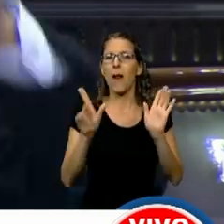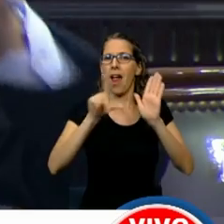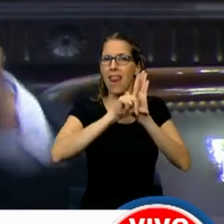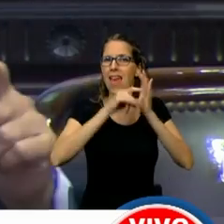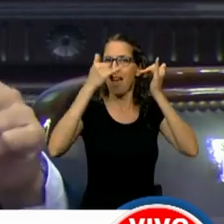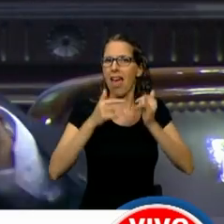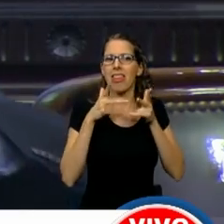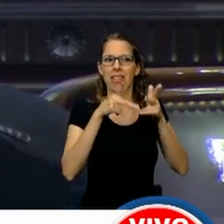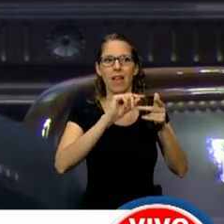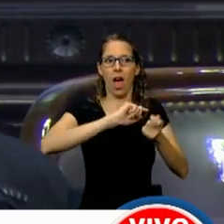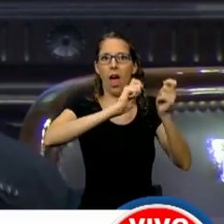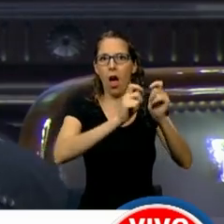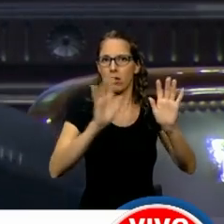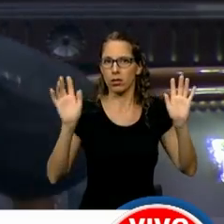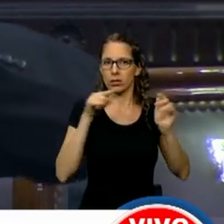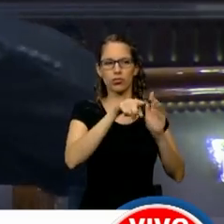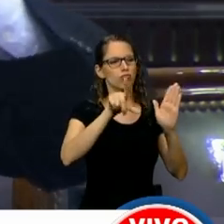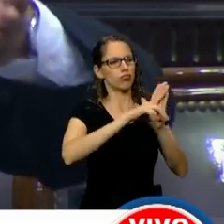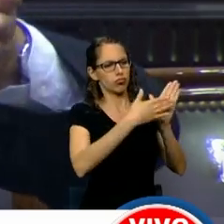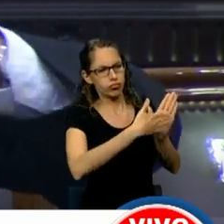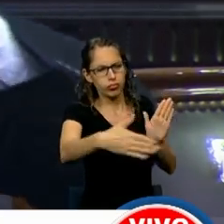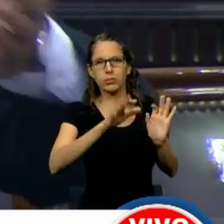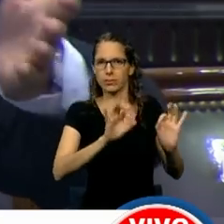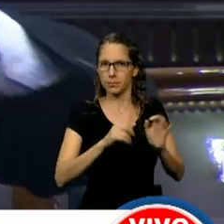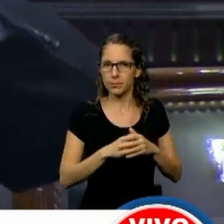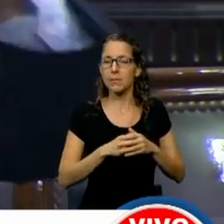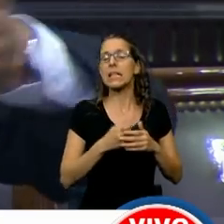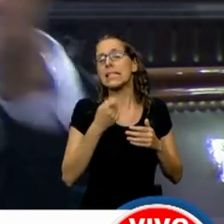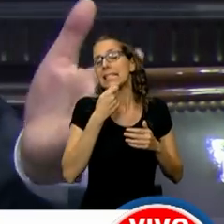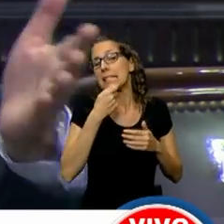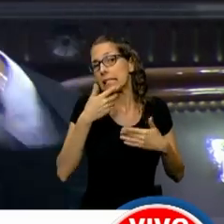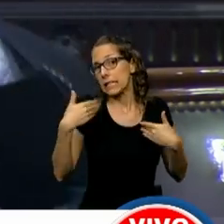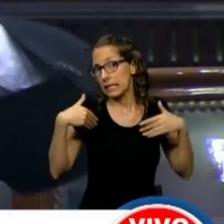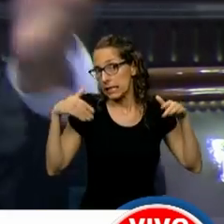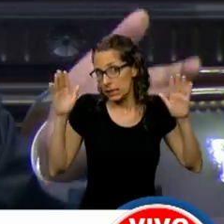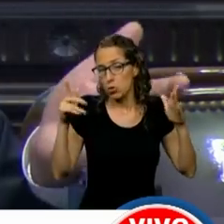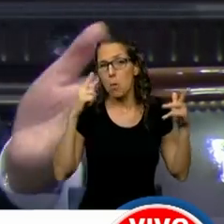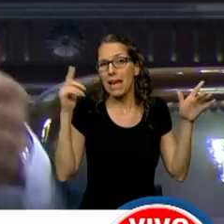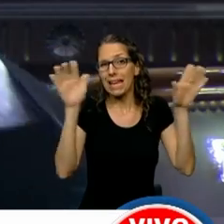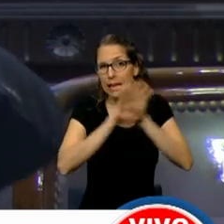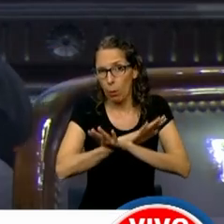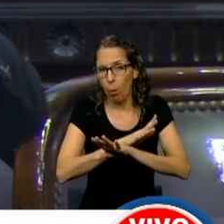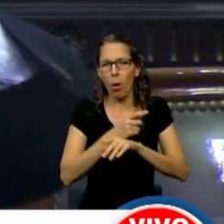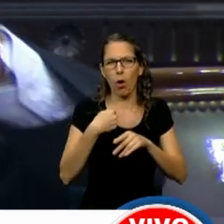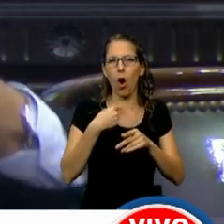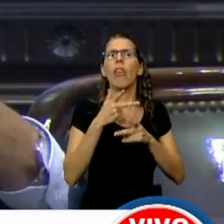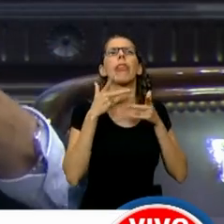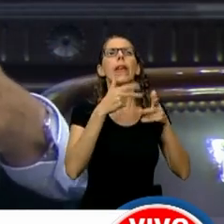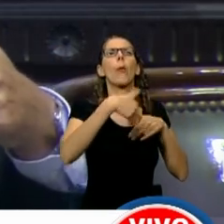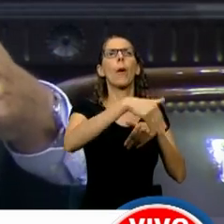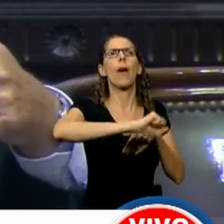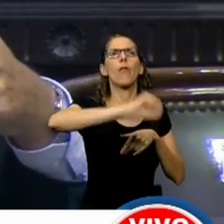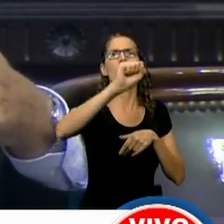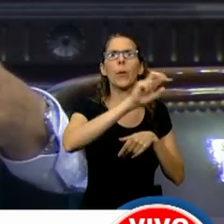son nominales entonces cuando yo me equivoco de que por error me equivoco en 23 puntos realidad lo que voy a hacer va